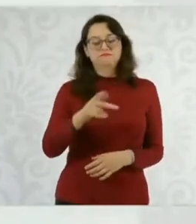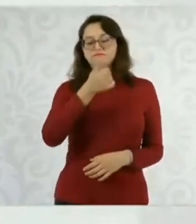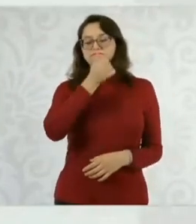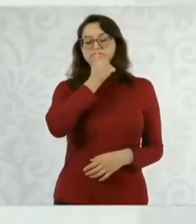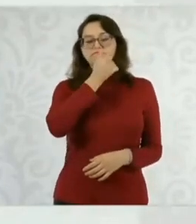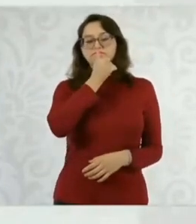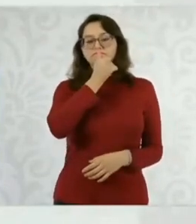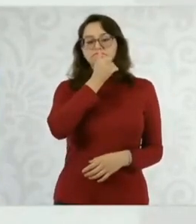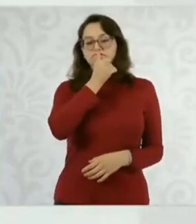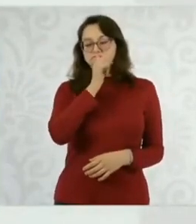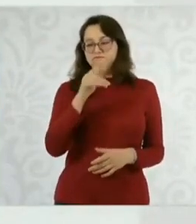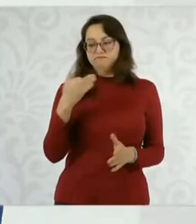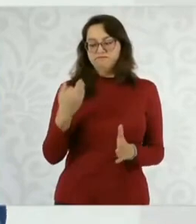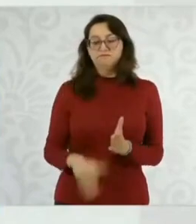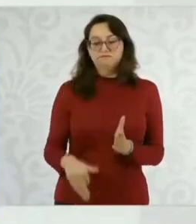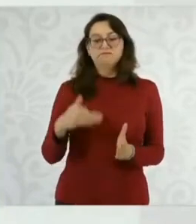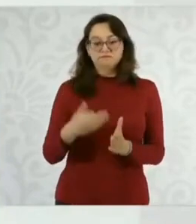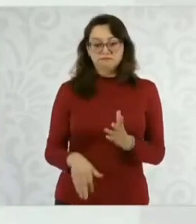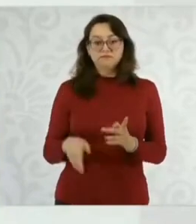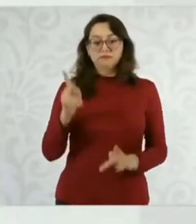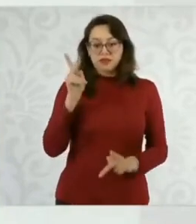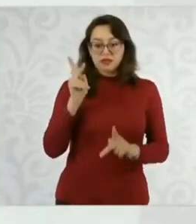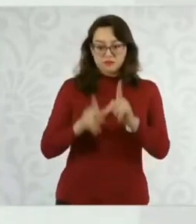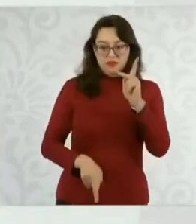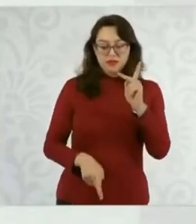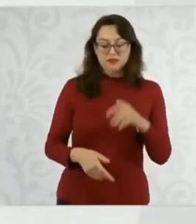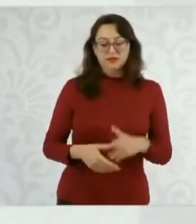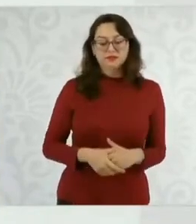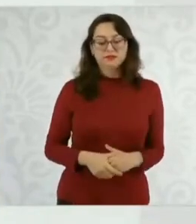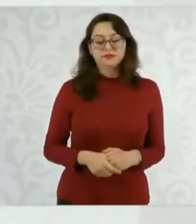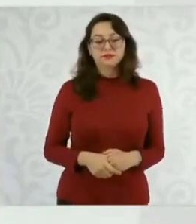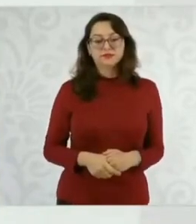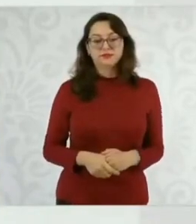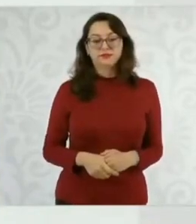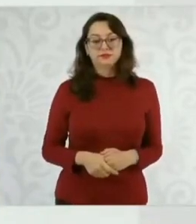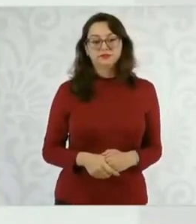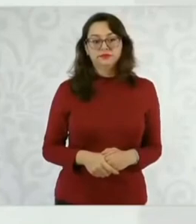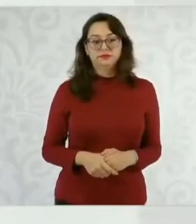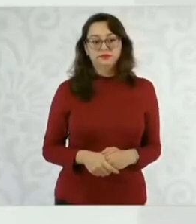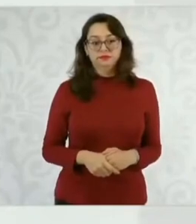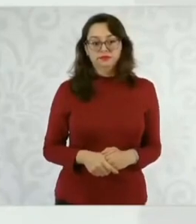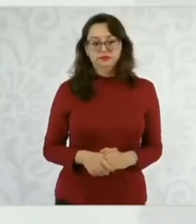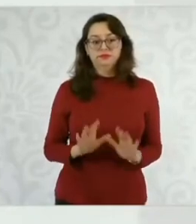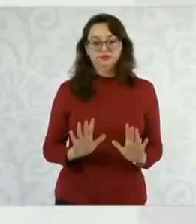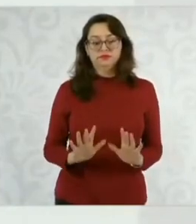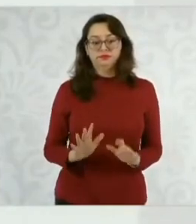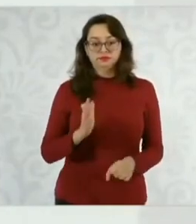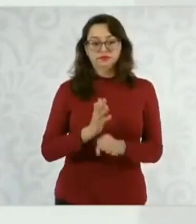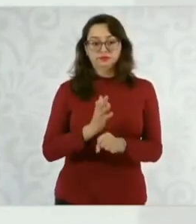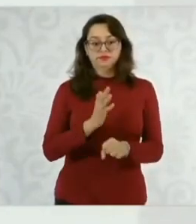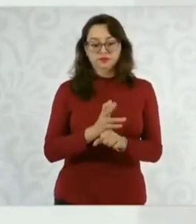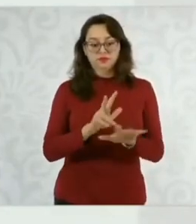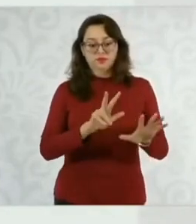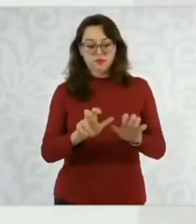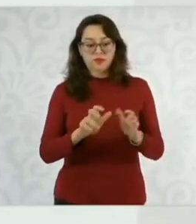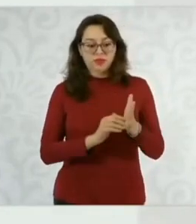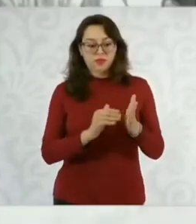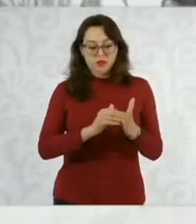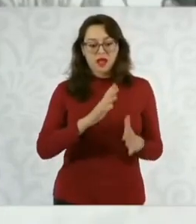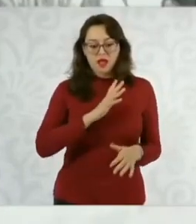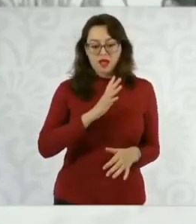podido depositar esos recursos según la Corte. Entonces, hasta ahora ese es el recurso que está